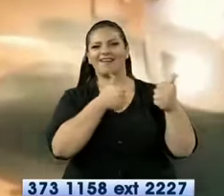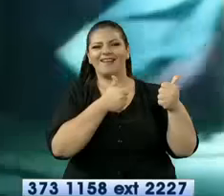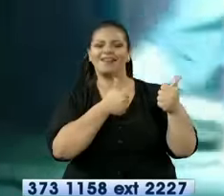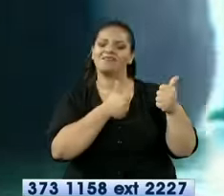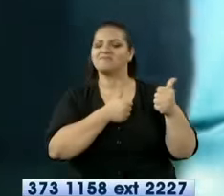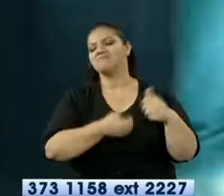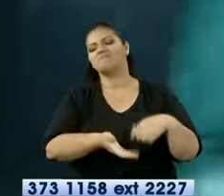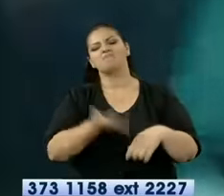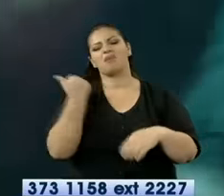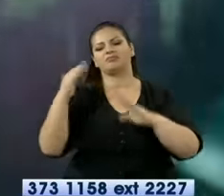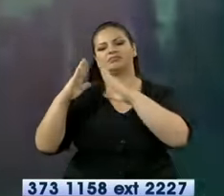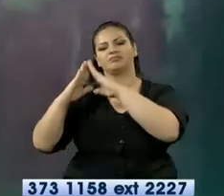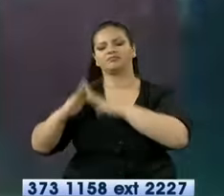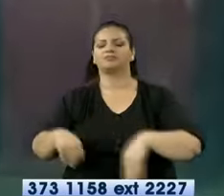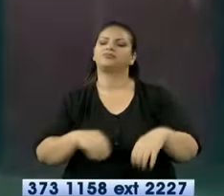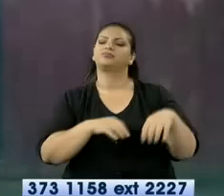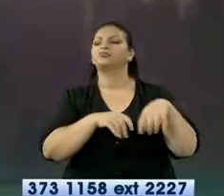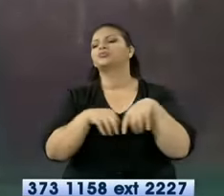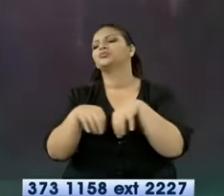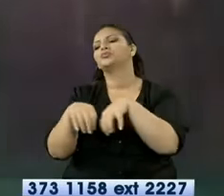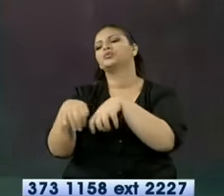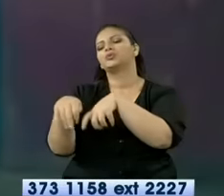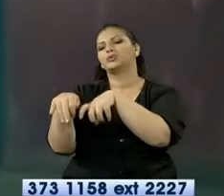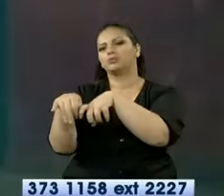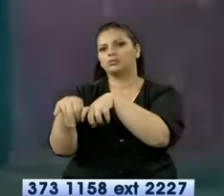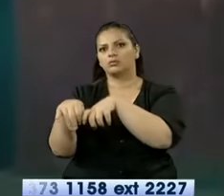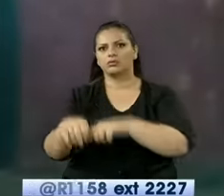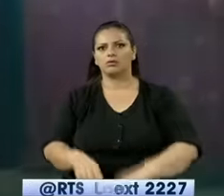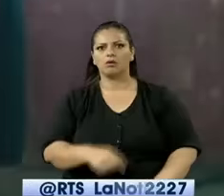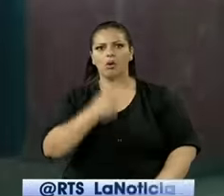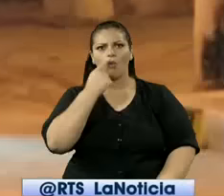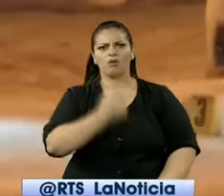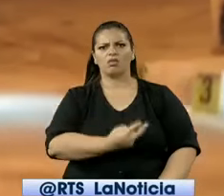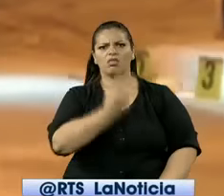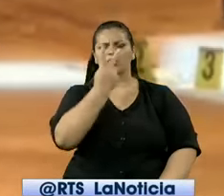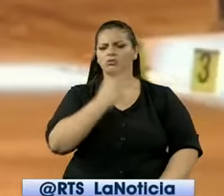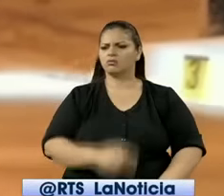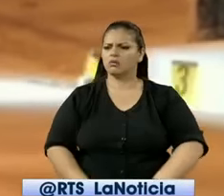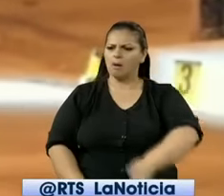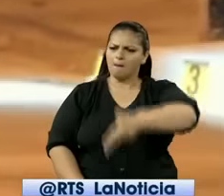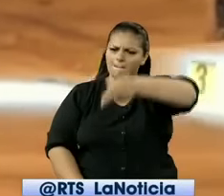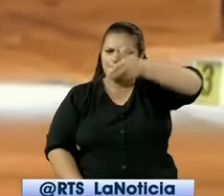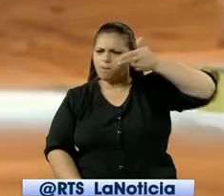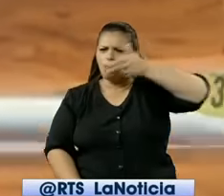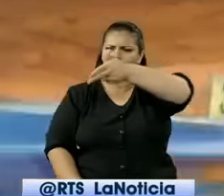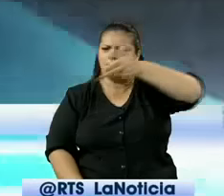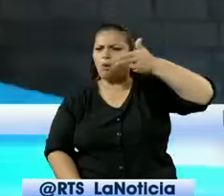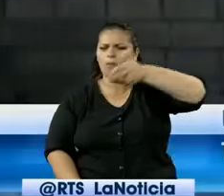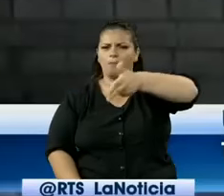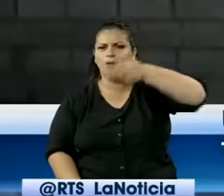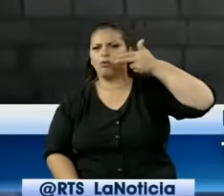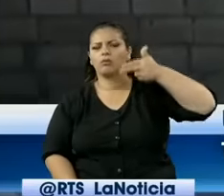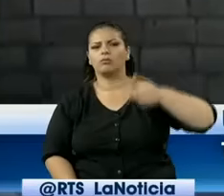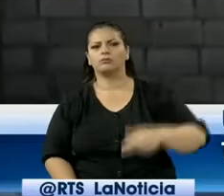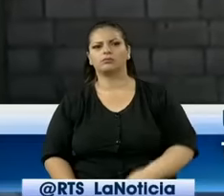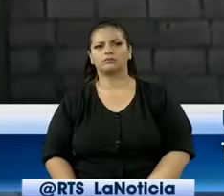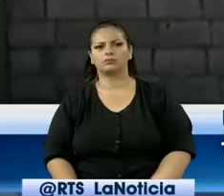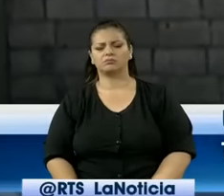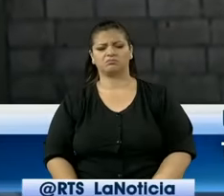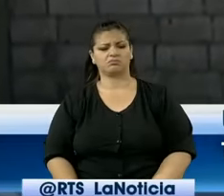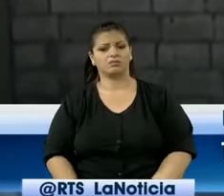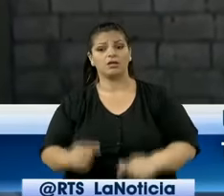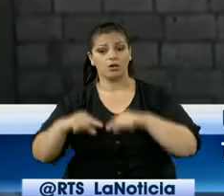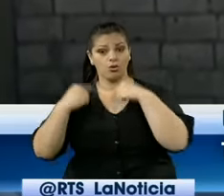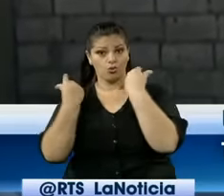casas cuando fueron sorprendidos por desconocidos que les dispararon sin motivo aparente. Nada, estábamos sentados